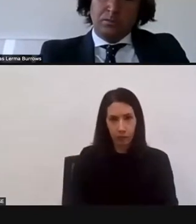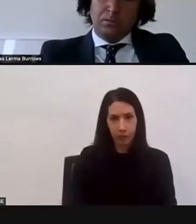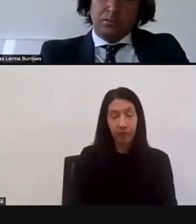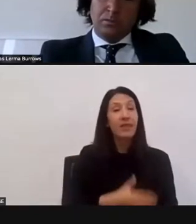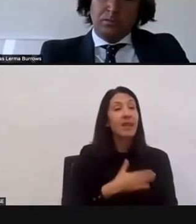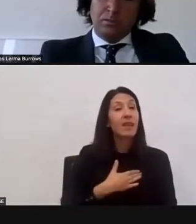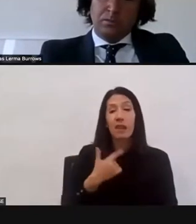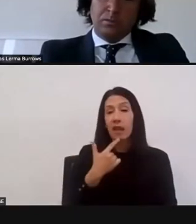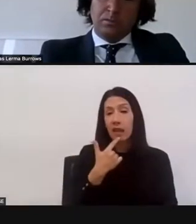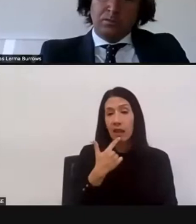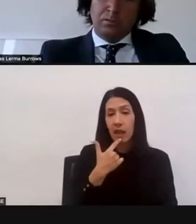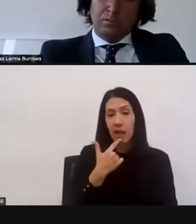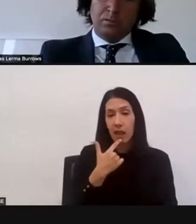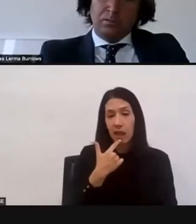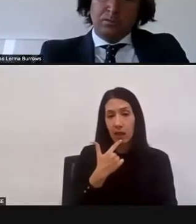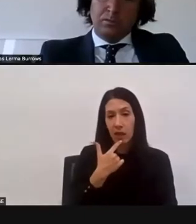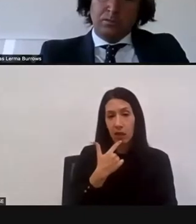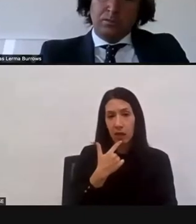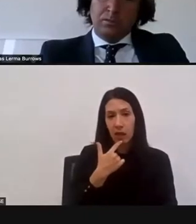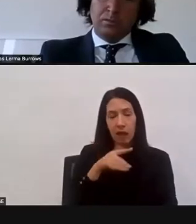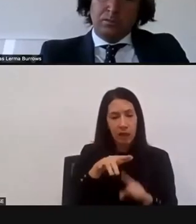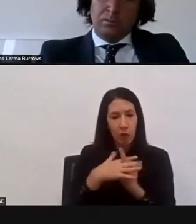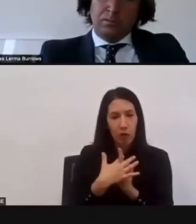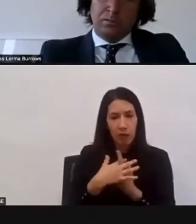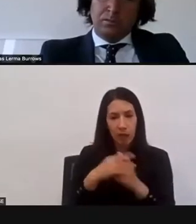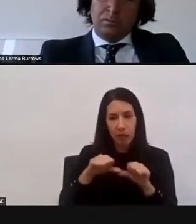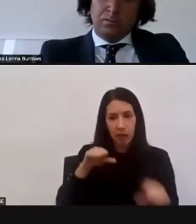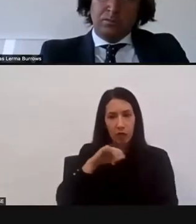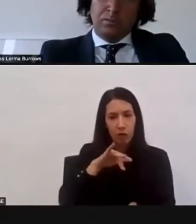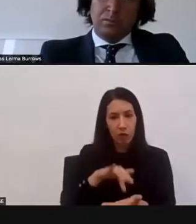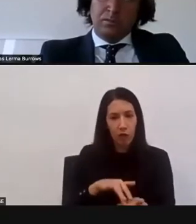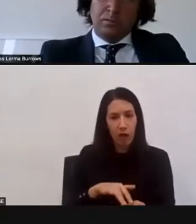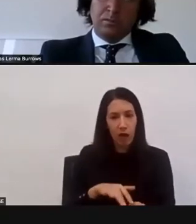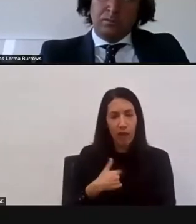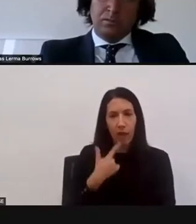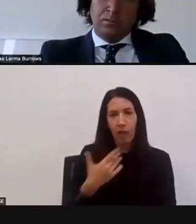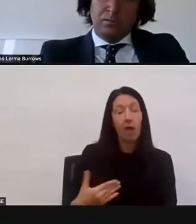restar ningún tipo de importancia a los hechos. Está claro, Miguel Ángel, como bien